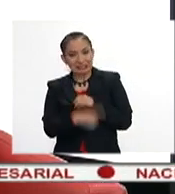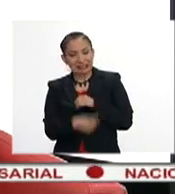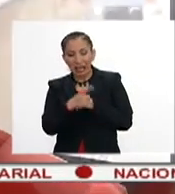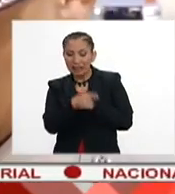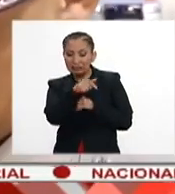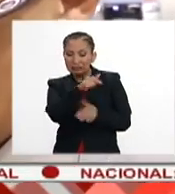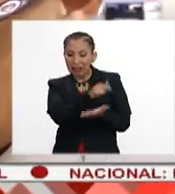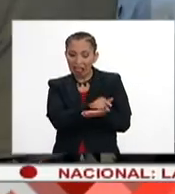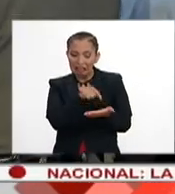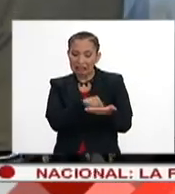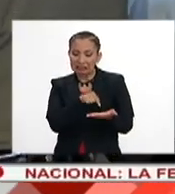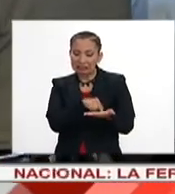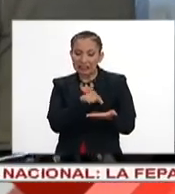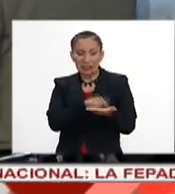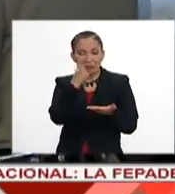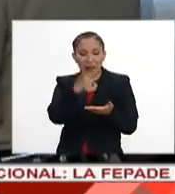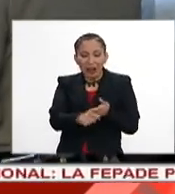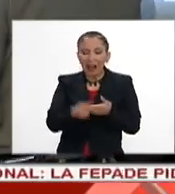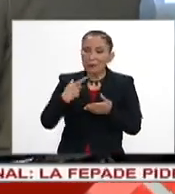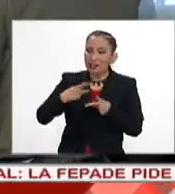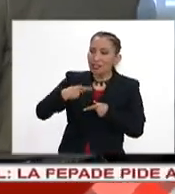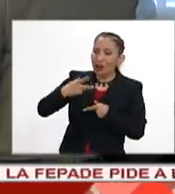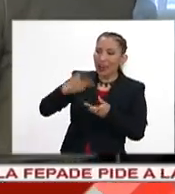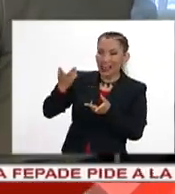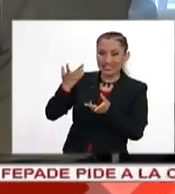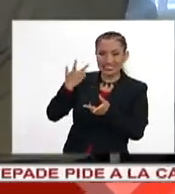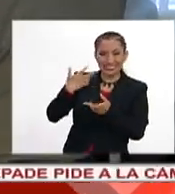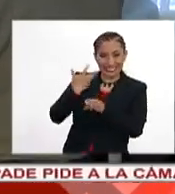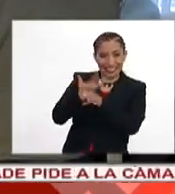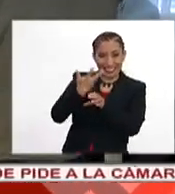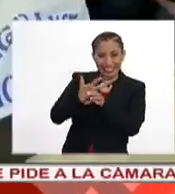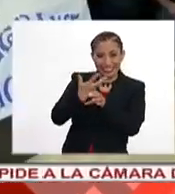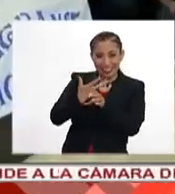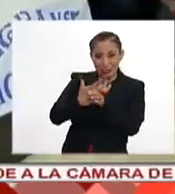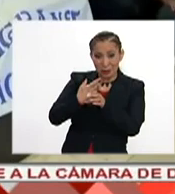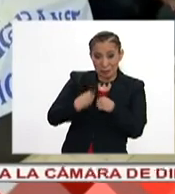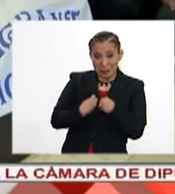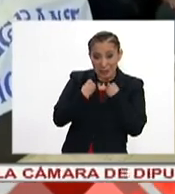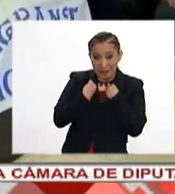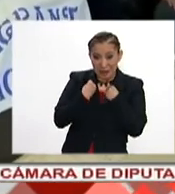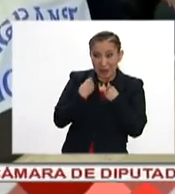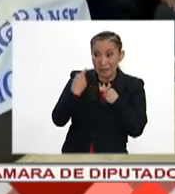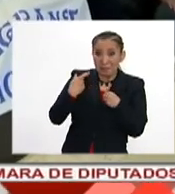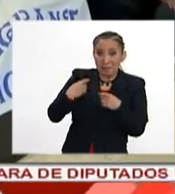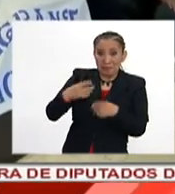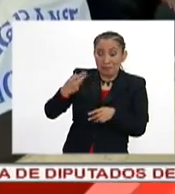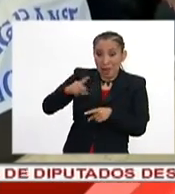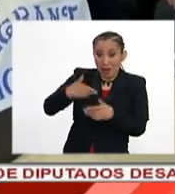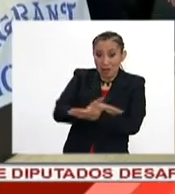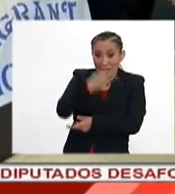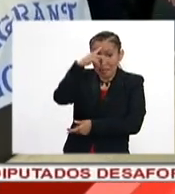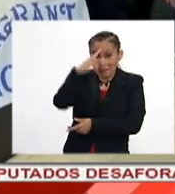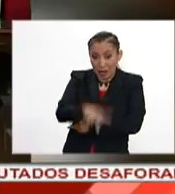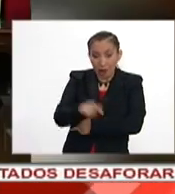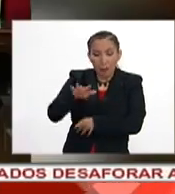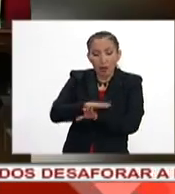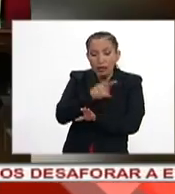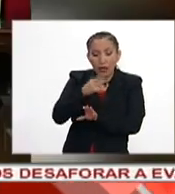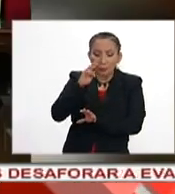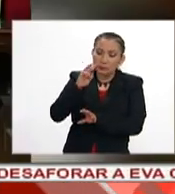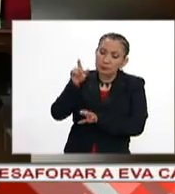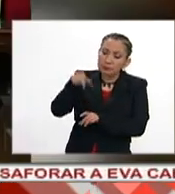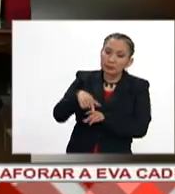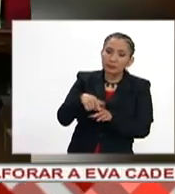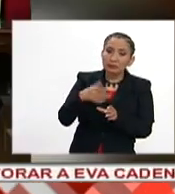afectar a gente de origen mexicana, a los familiares que anden por allá, porque básicamente la discrecionalidad a